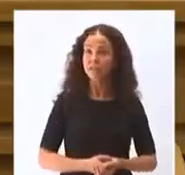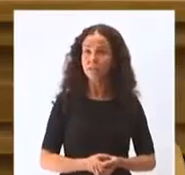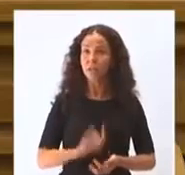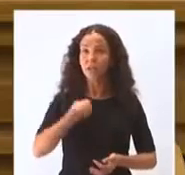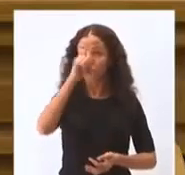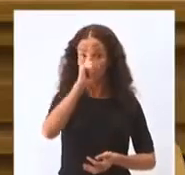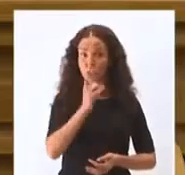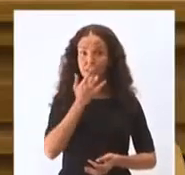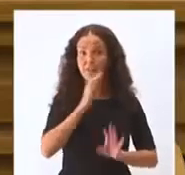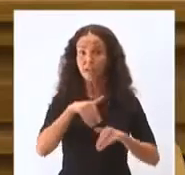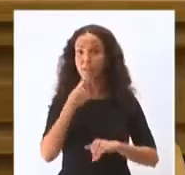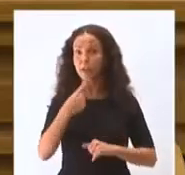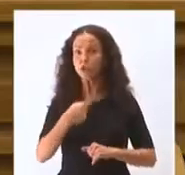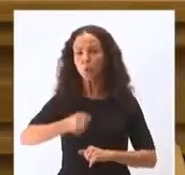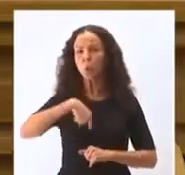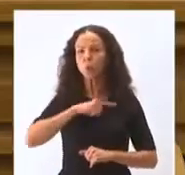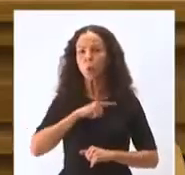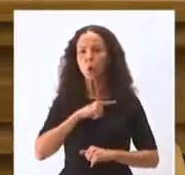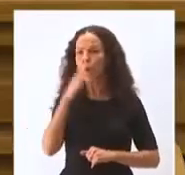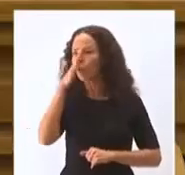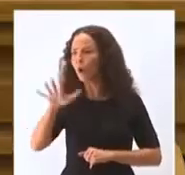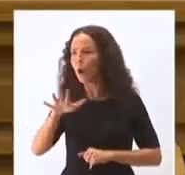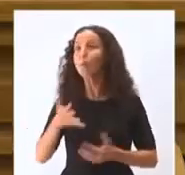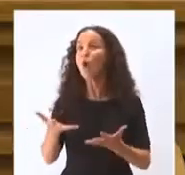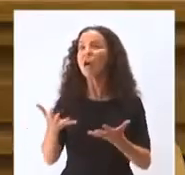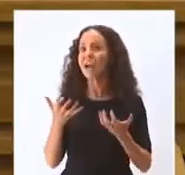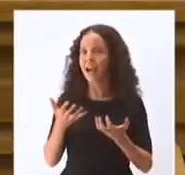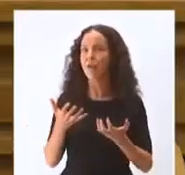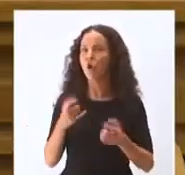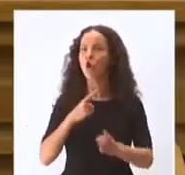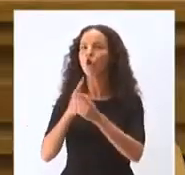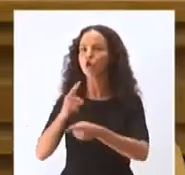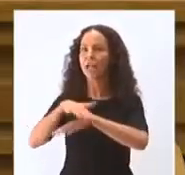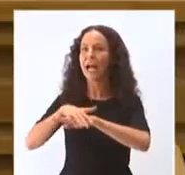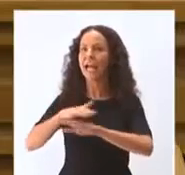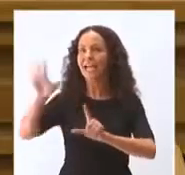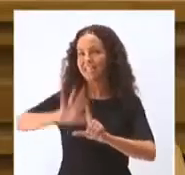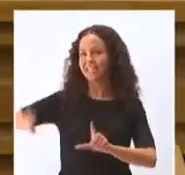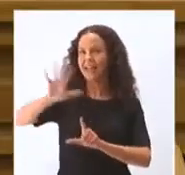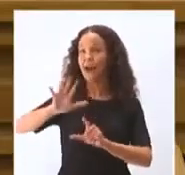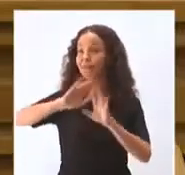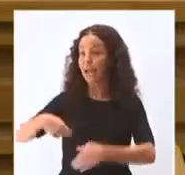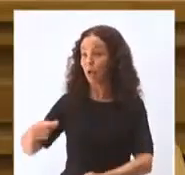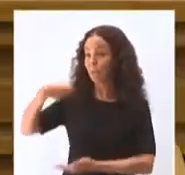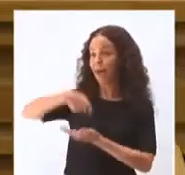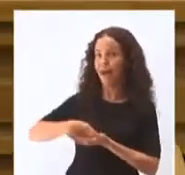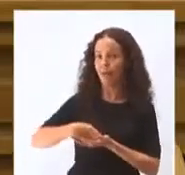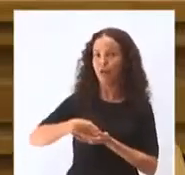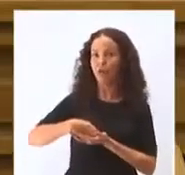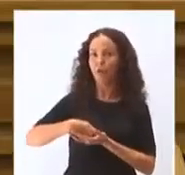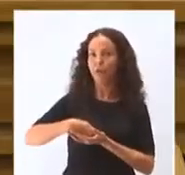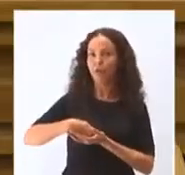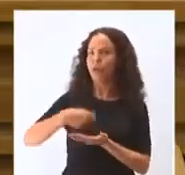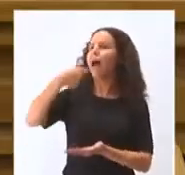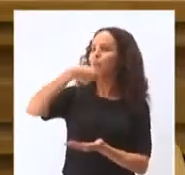si lo hemos dicho pero que morgan a un proyecto bonito un pleito bueno del iva al estado y que nos lo han tenido que pagar que non holanda porque han querido que no han tenido